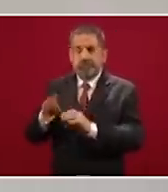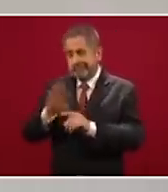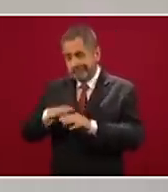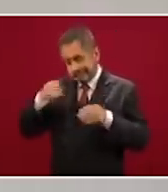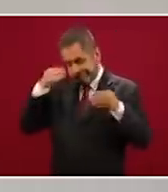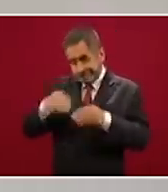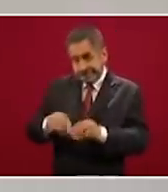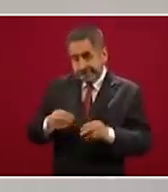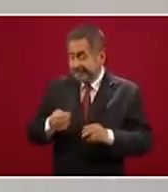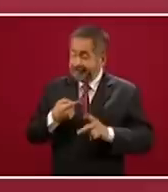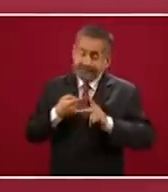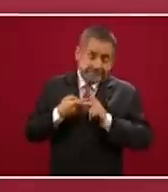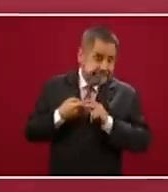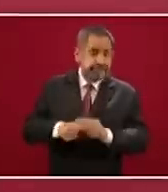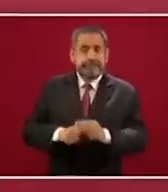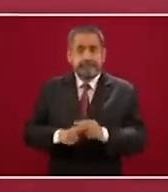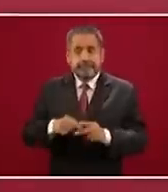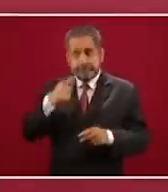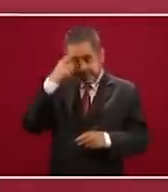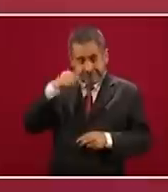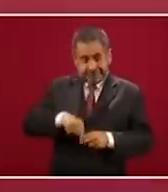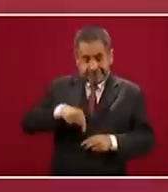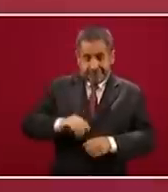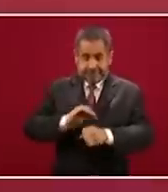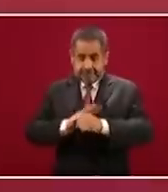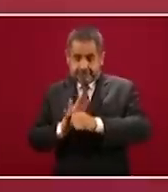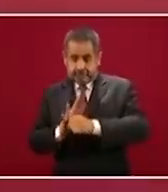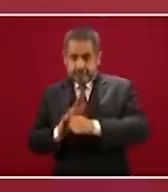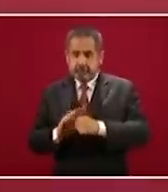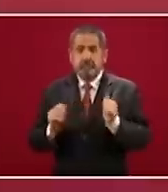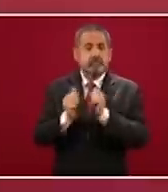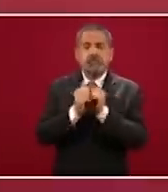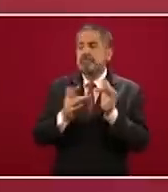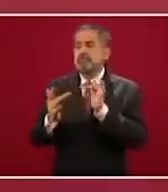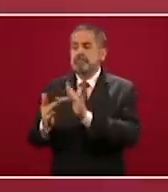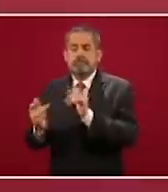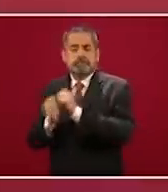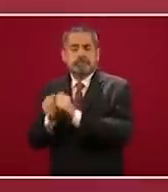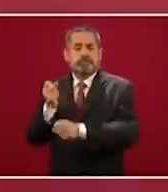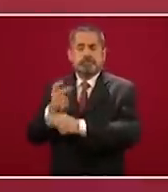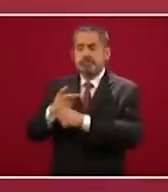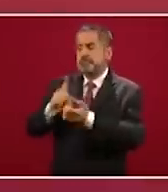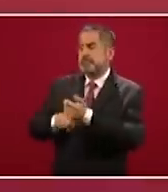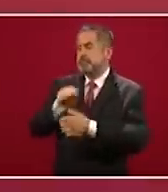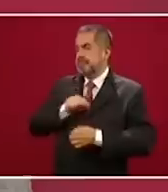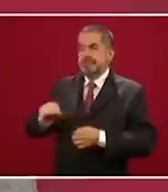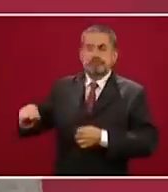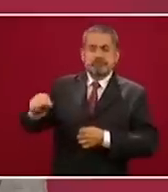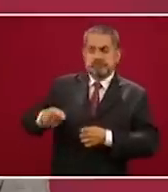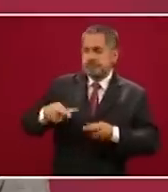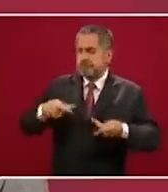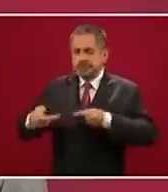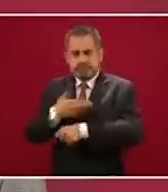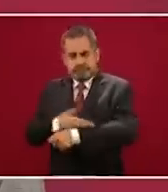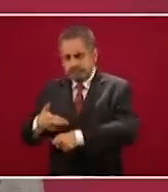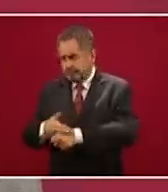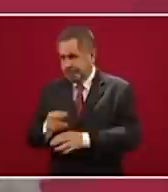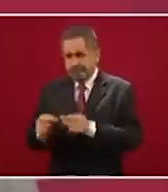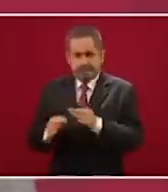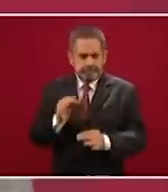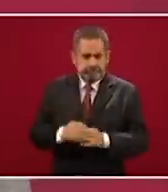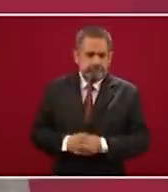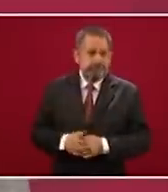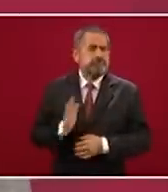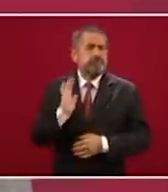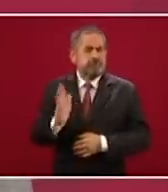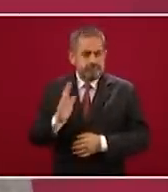cuando inició la preparación para este fenómeno, tuvimos contactos muy tempranos con todos esos mecanismos. Hemos